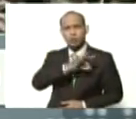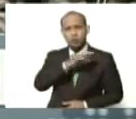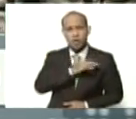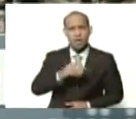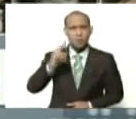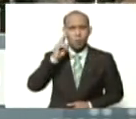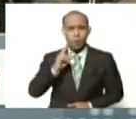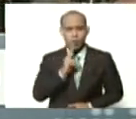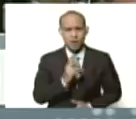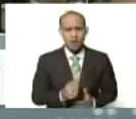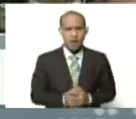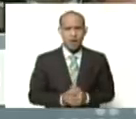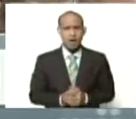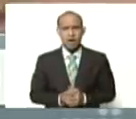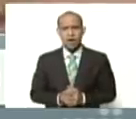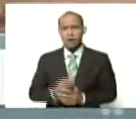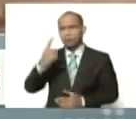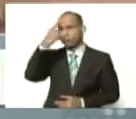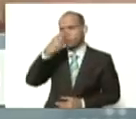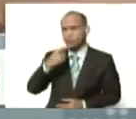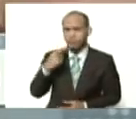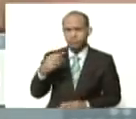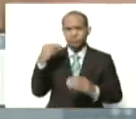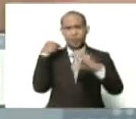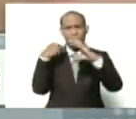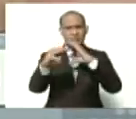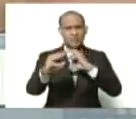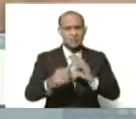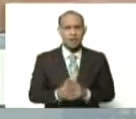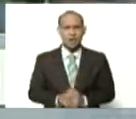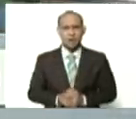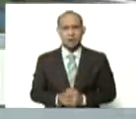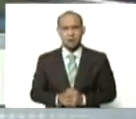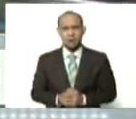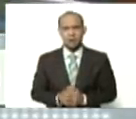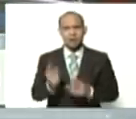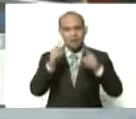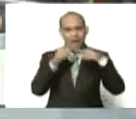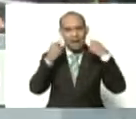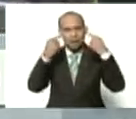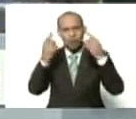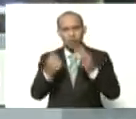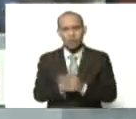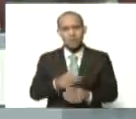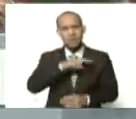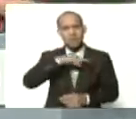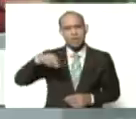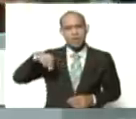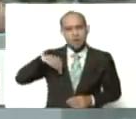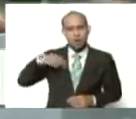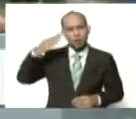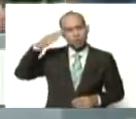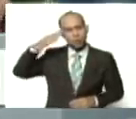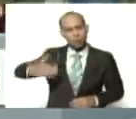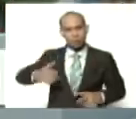bolivariano, a la imagen, al mensaje, a la sonrisa de nuestro comandante Hugo